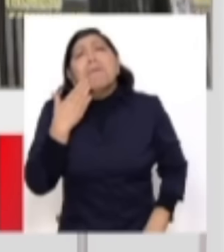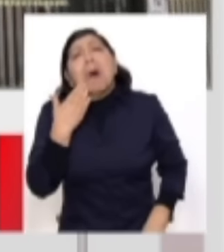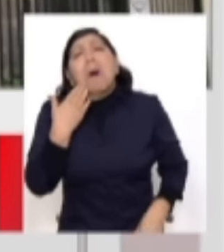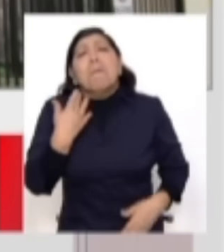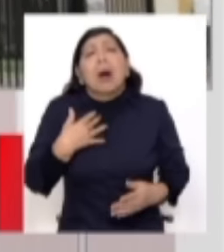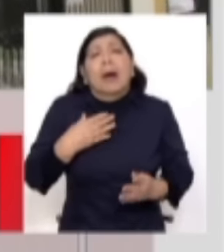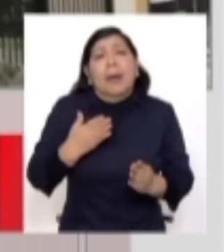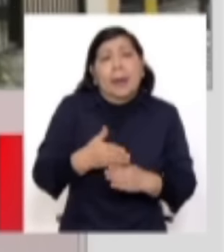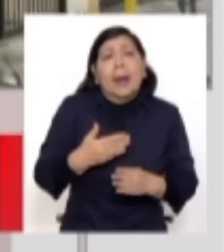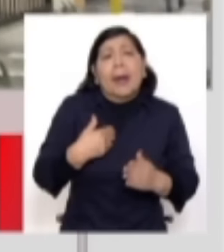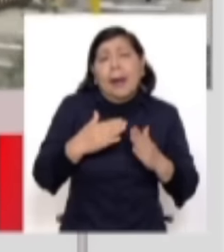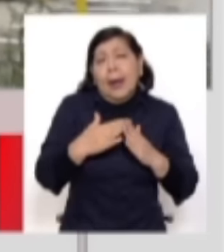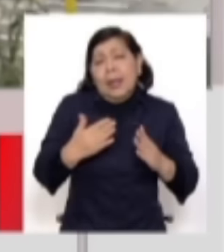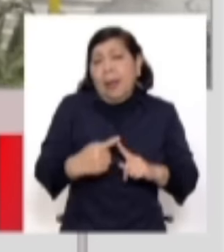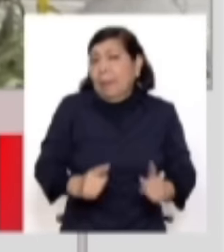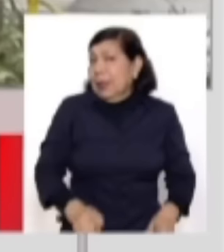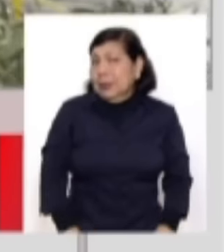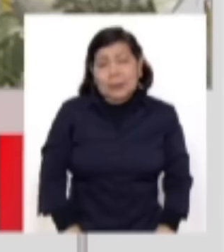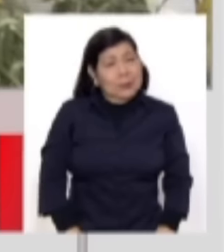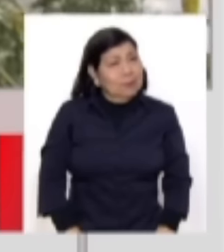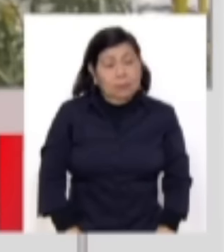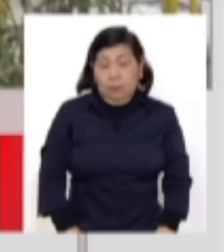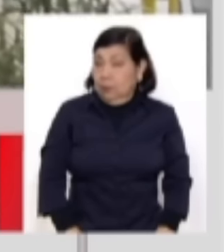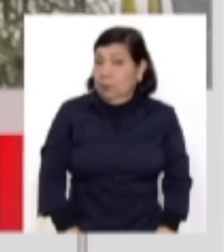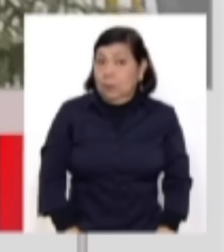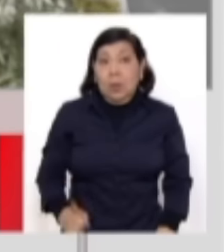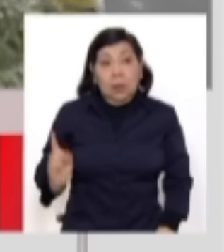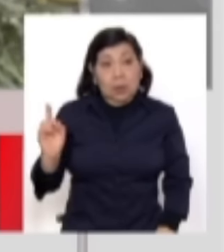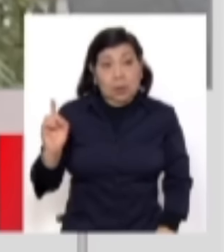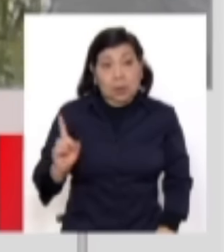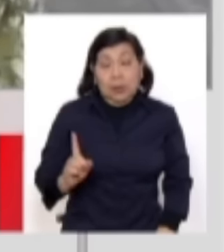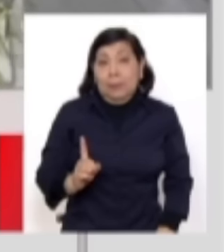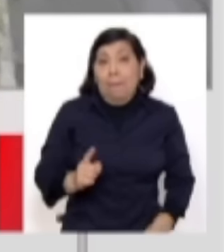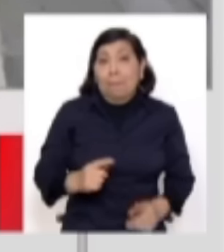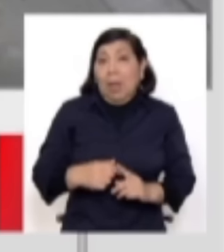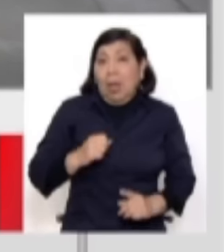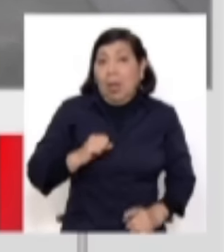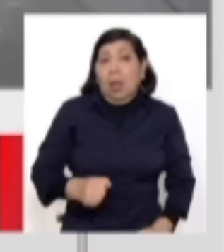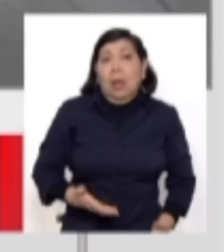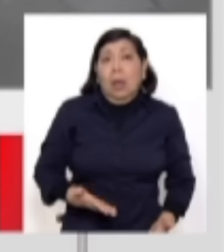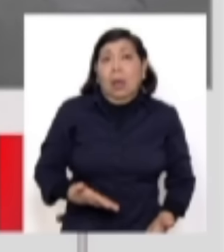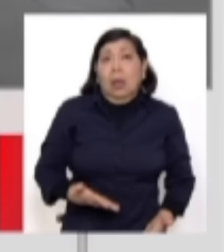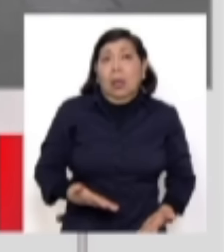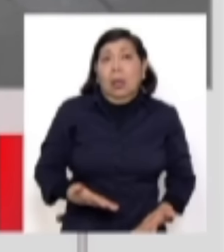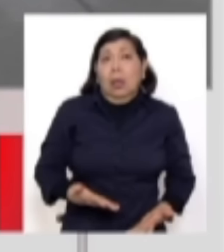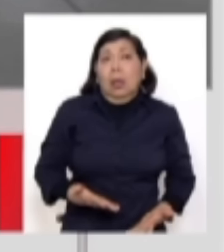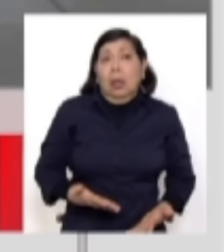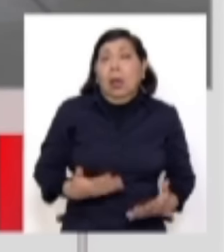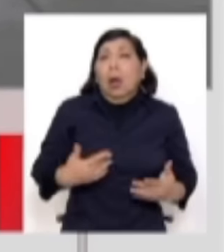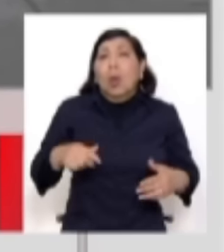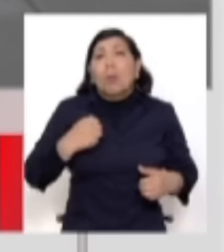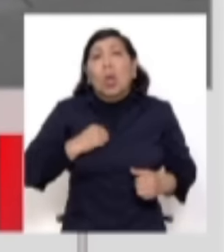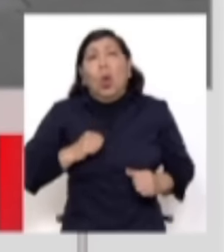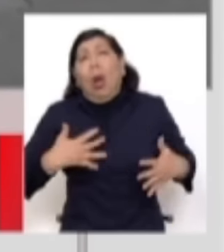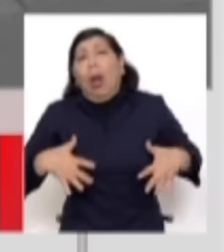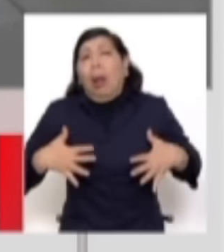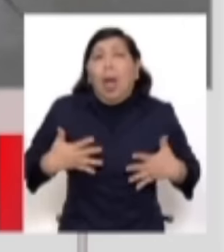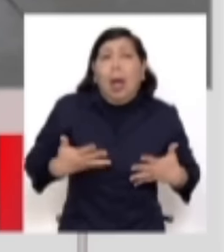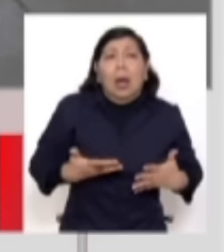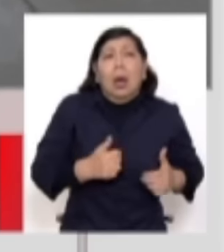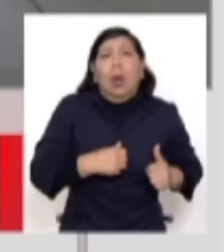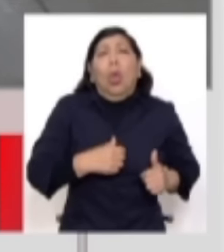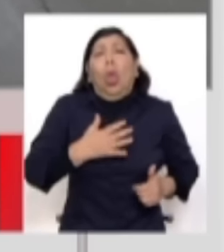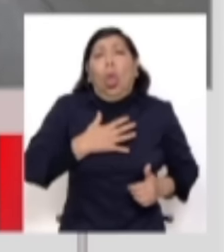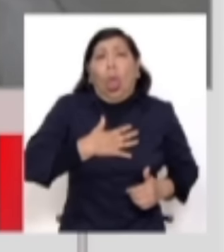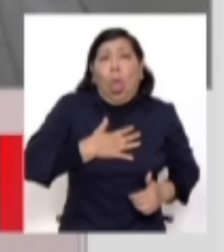me acerque a mi domicilio, pero me tomó mucho tiempo de llegar a mi casa y mi hijo prácticamente ha estado nervioso y como él sufre